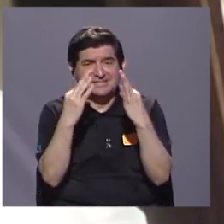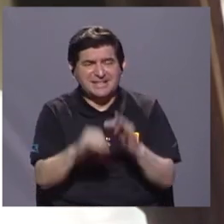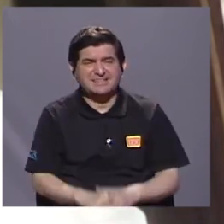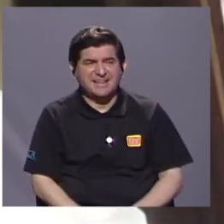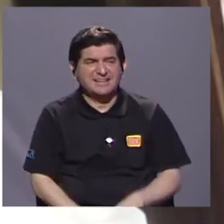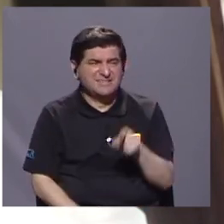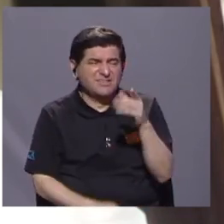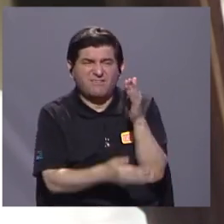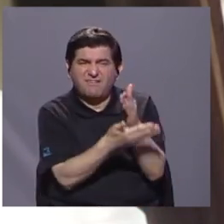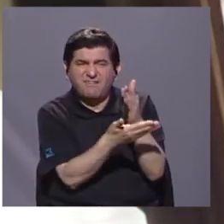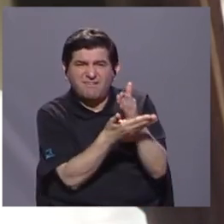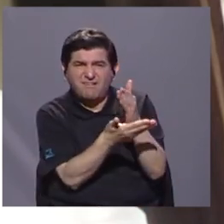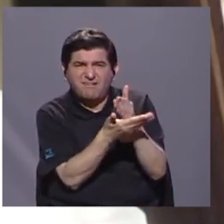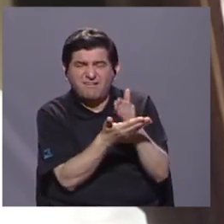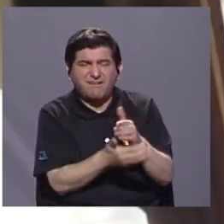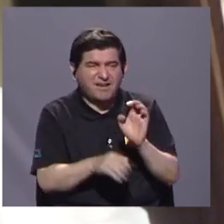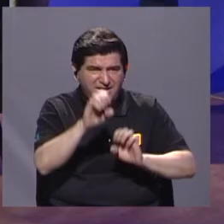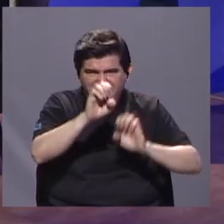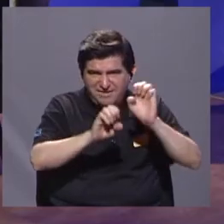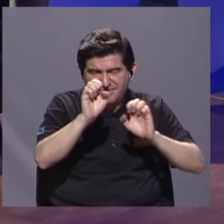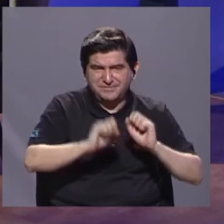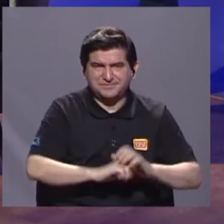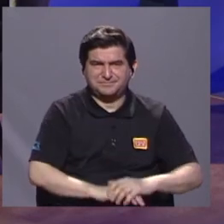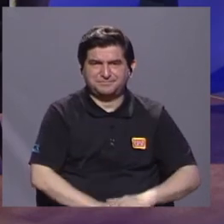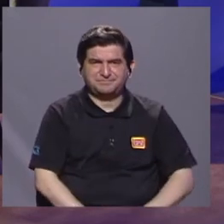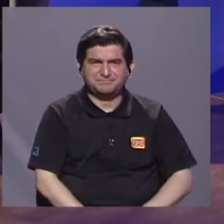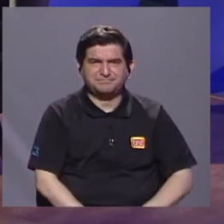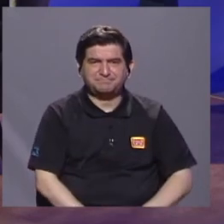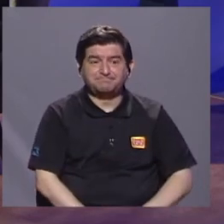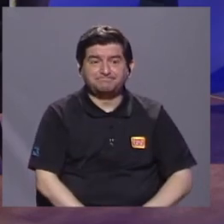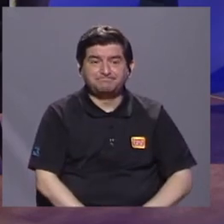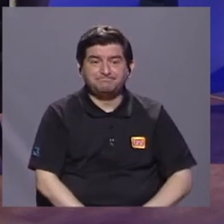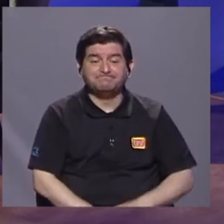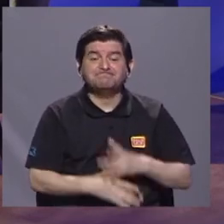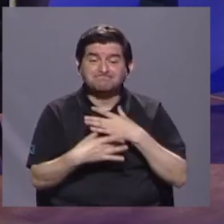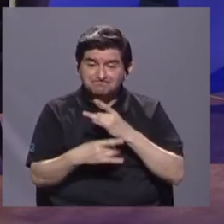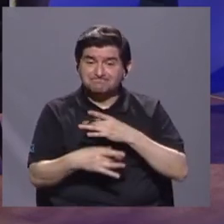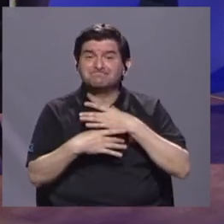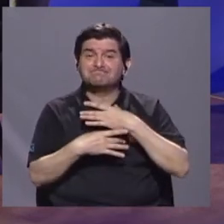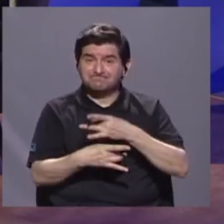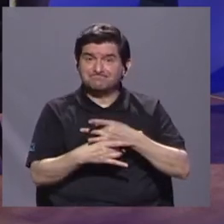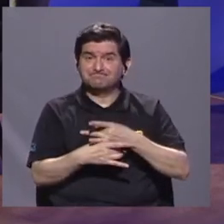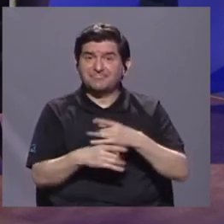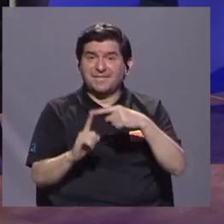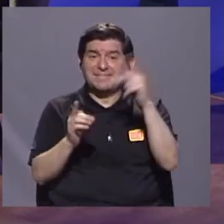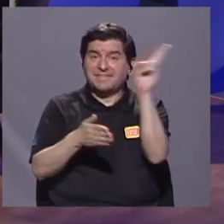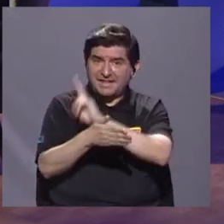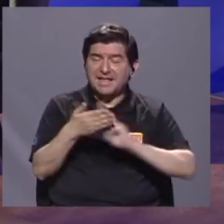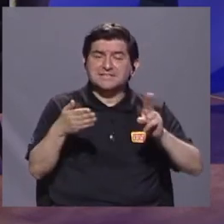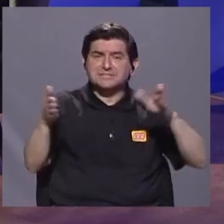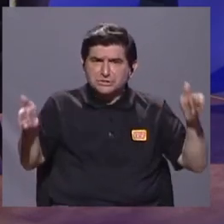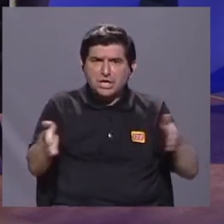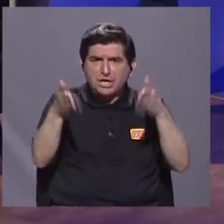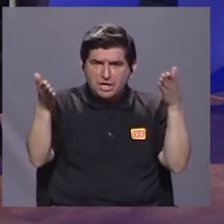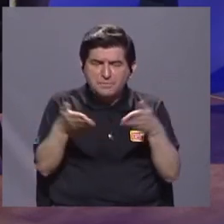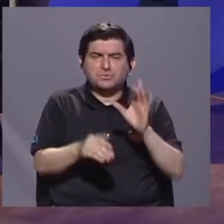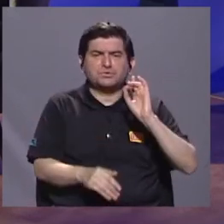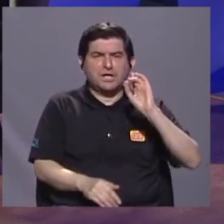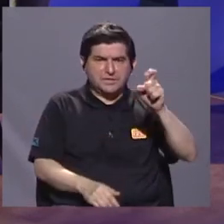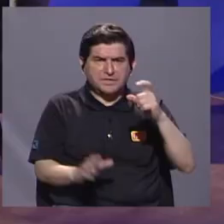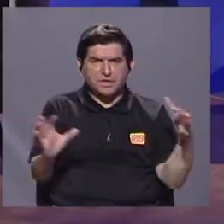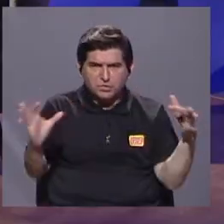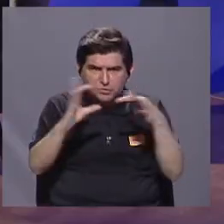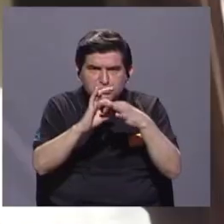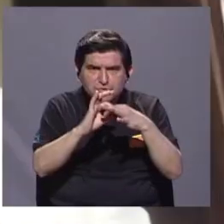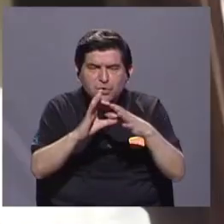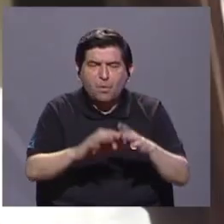ruido en estas valoraciones. Podría ser interesante desde la academia también impulsar un diagnóstico asociado